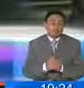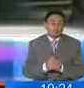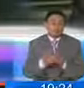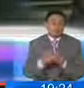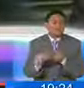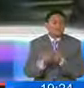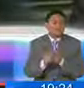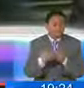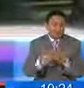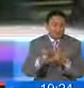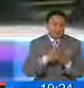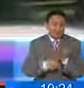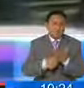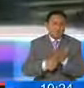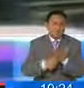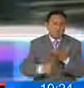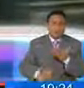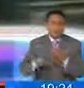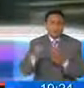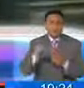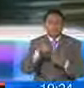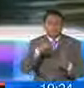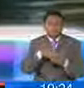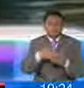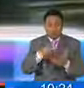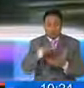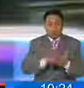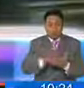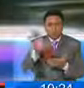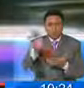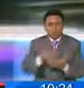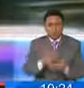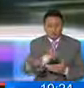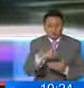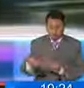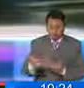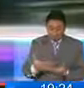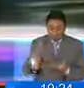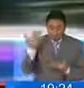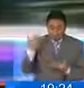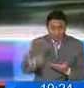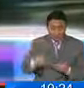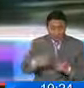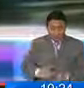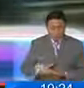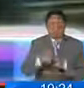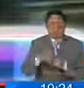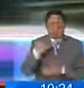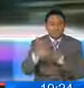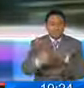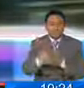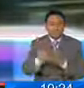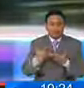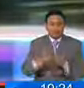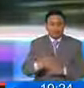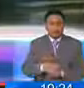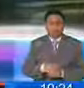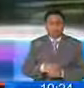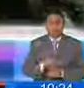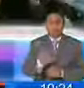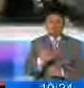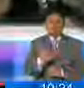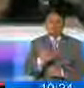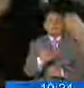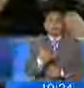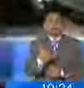nos dé la aprobación de los estudios. Y con esa aprobación nosotros podamos hacer ya el proceso contractual, nosotros tenemos que... Se